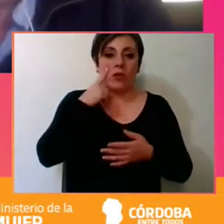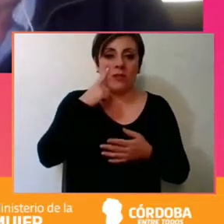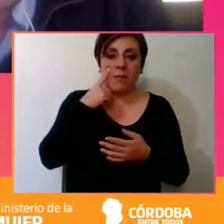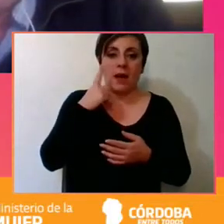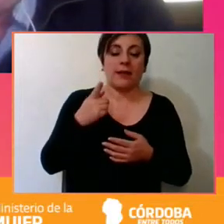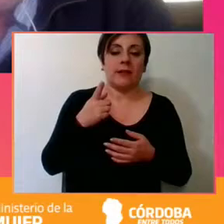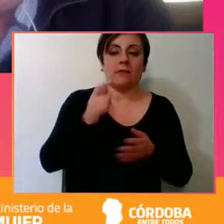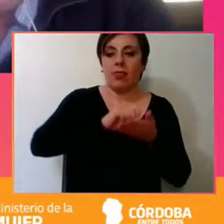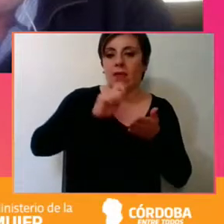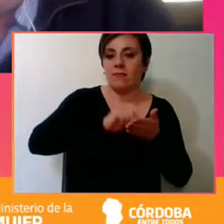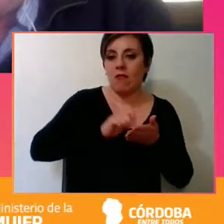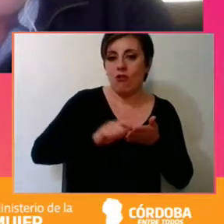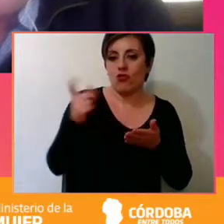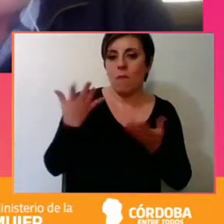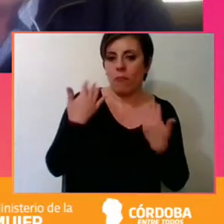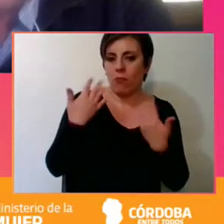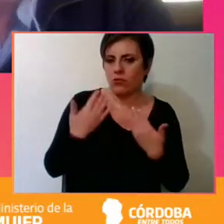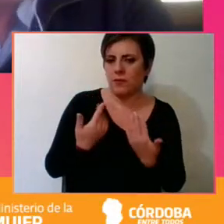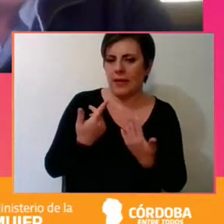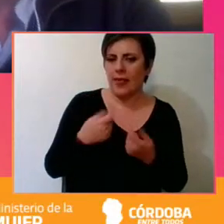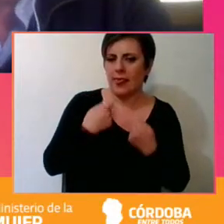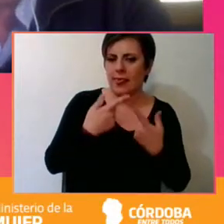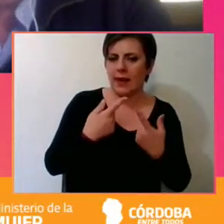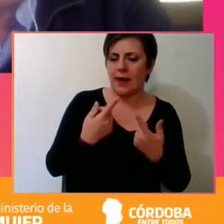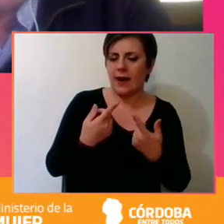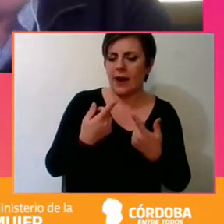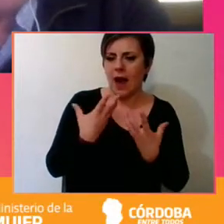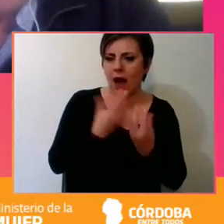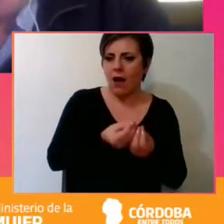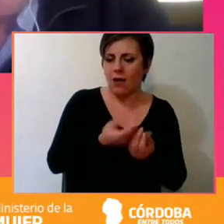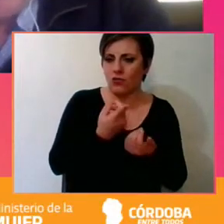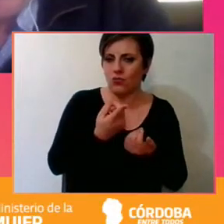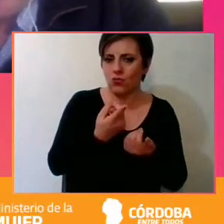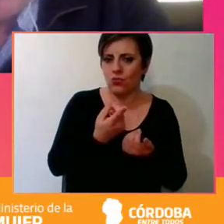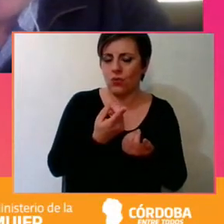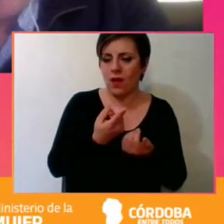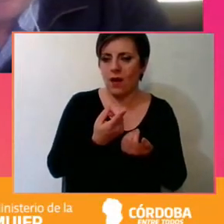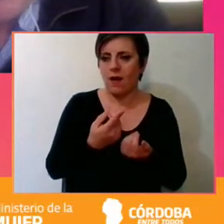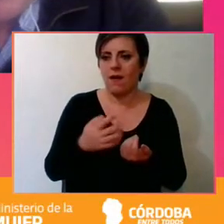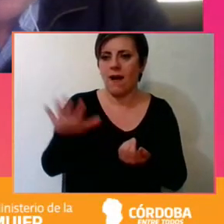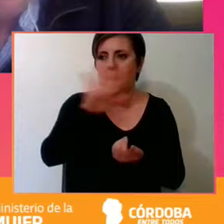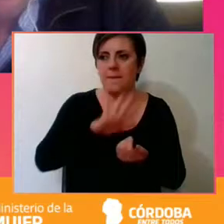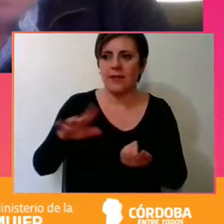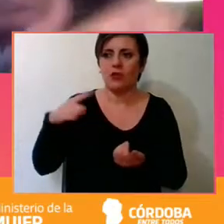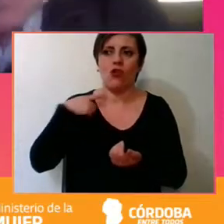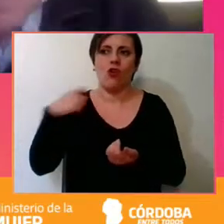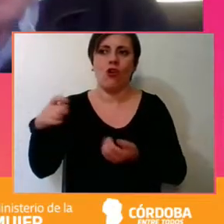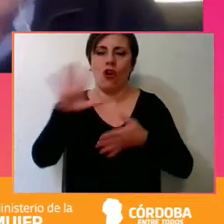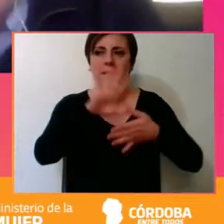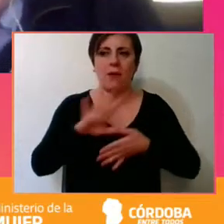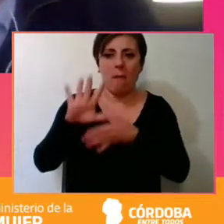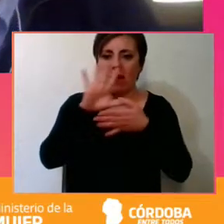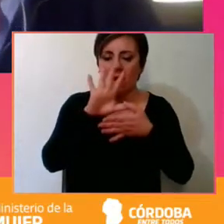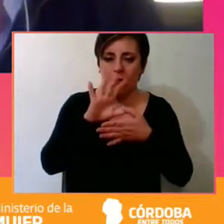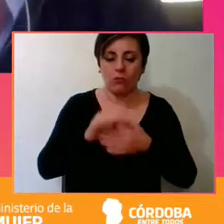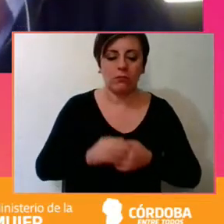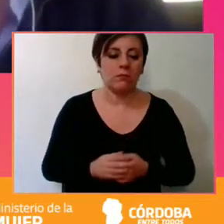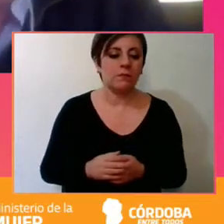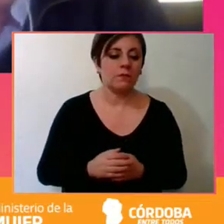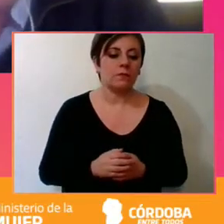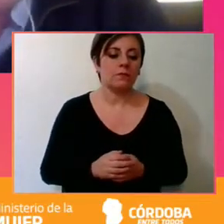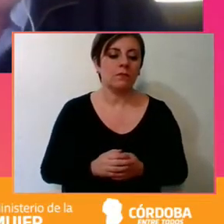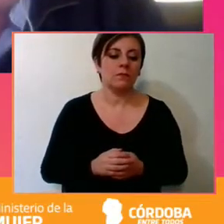posibilidades para aportar su granito de arena en el ámbito iberoamericano a esta problemática. Y ya sin más empiezo por